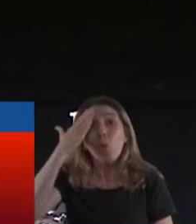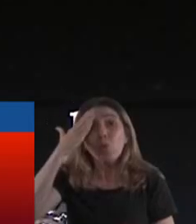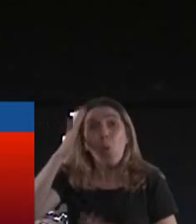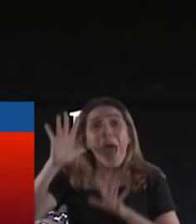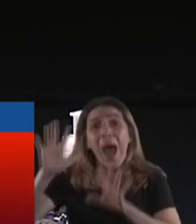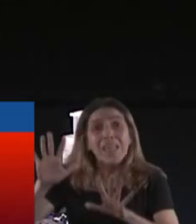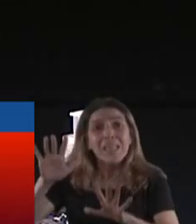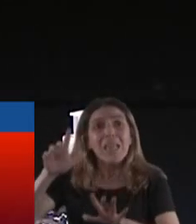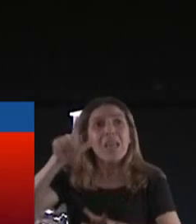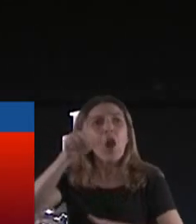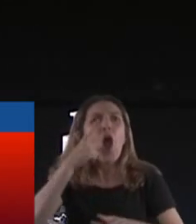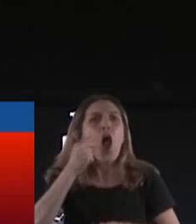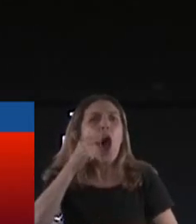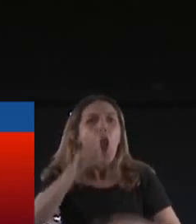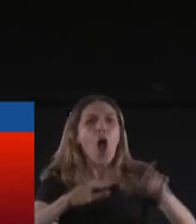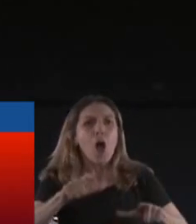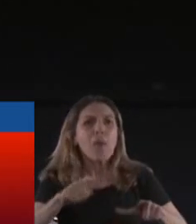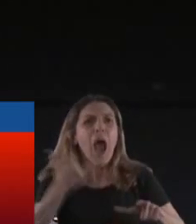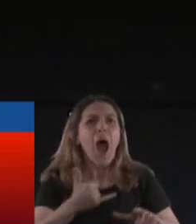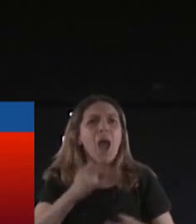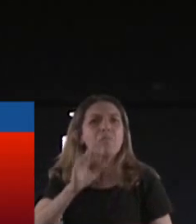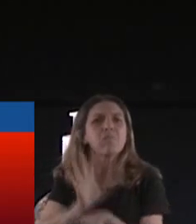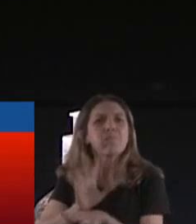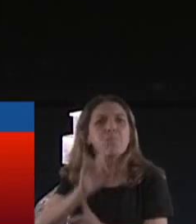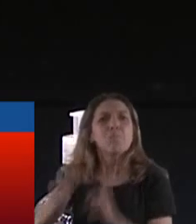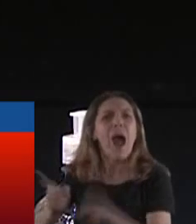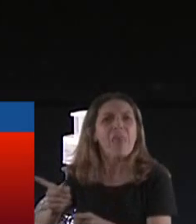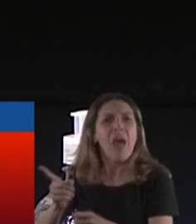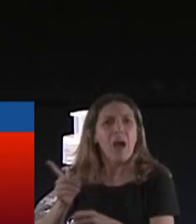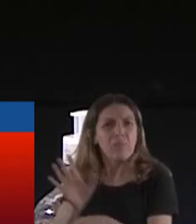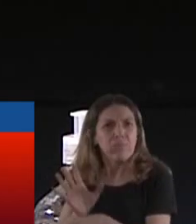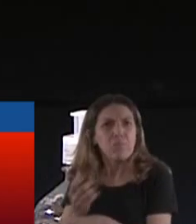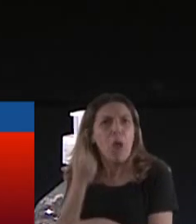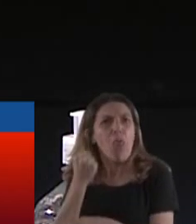hombre tiene cierta posición de dominio sobre la mujer.